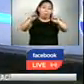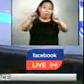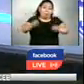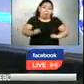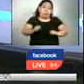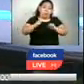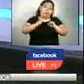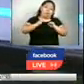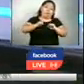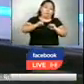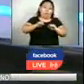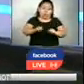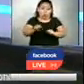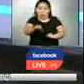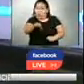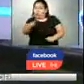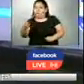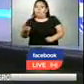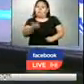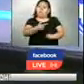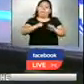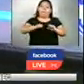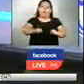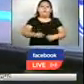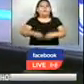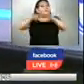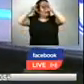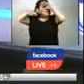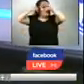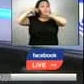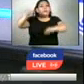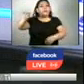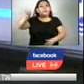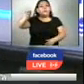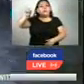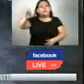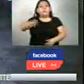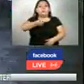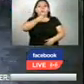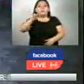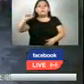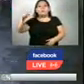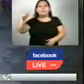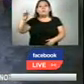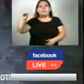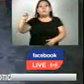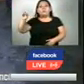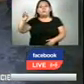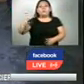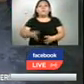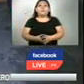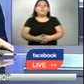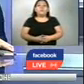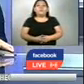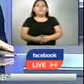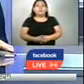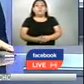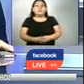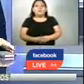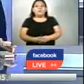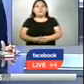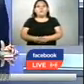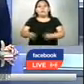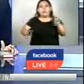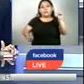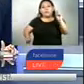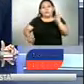acabar con su vida y la de otras personas. Con imágenes de José Delgado, Inmar Batres, Noticiero Hechos. Y la alcaldía